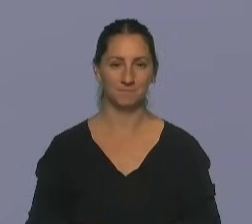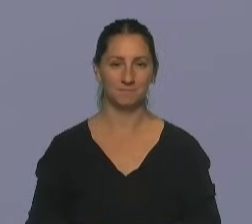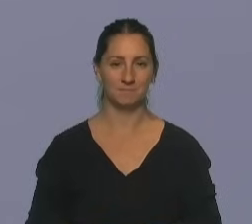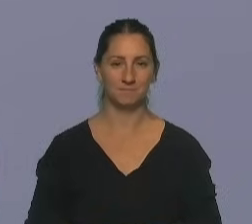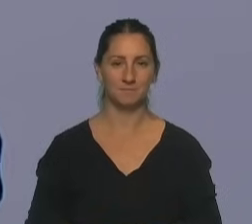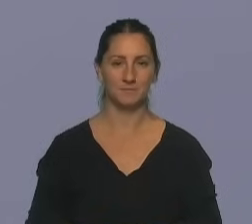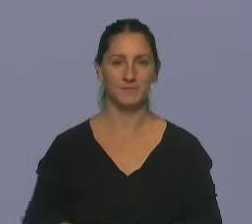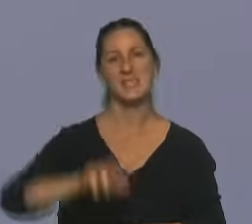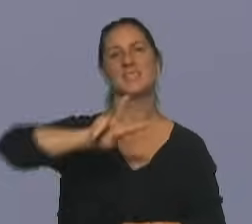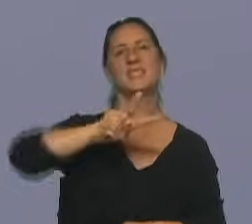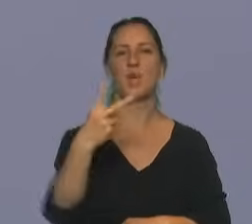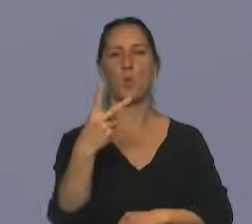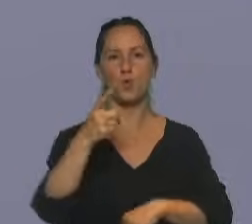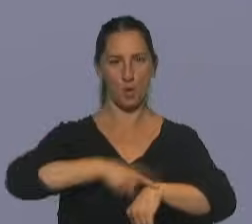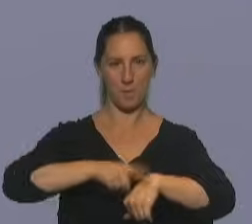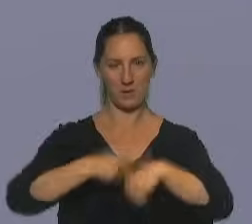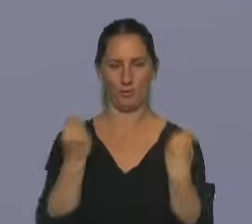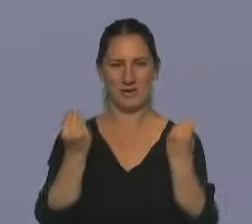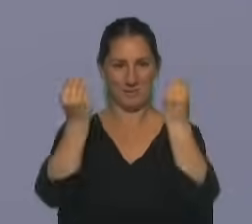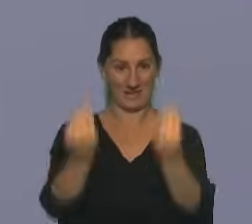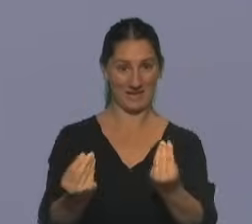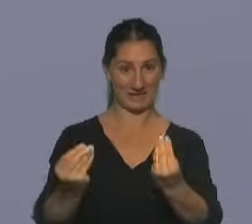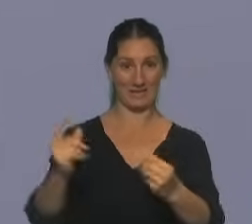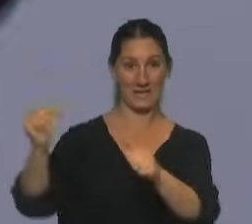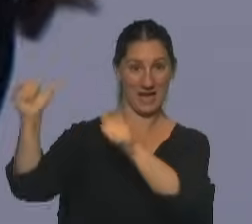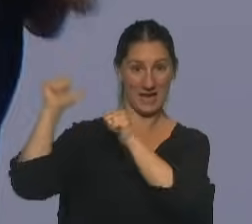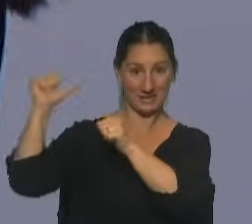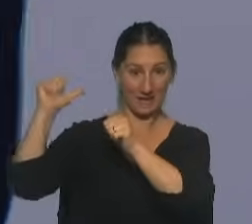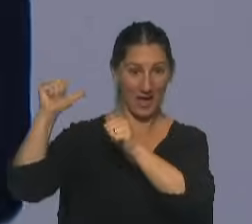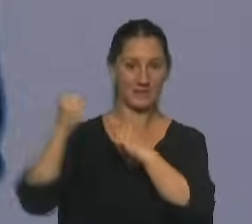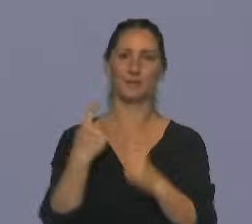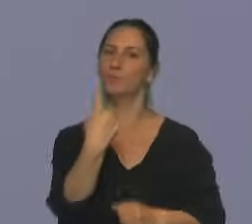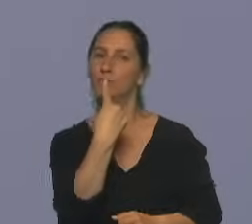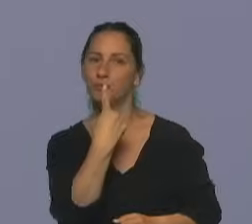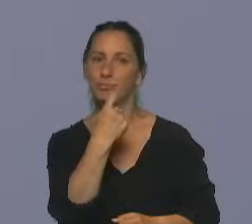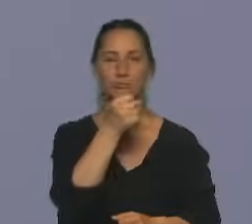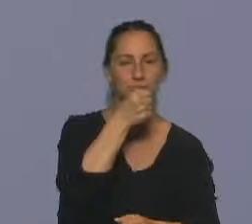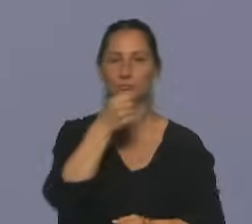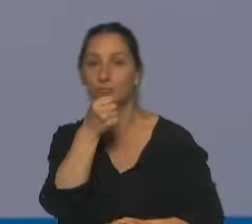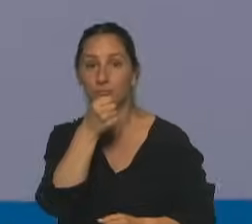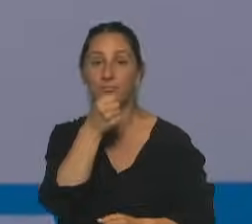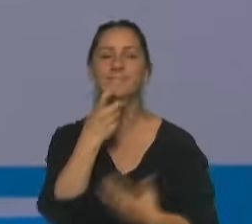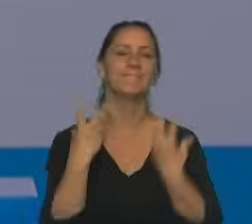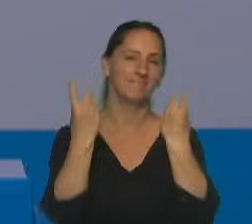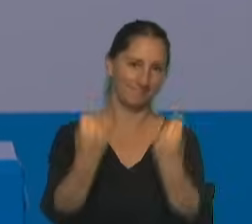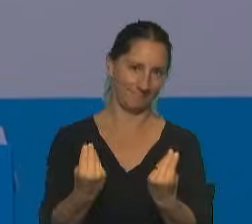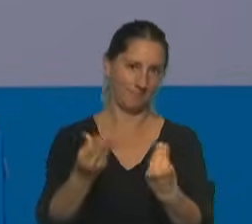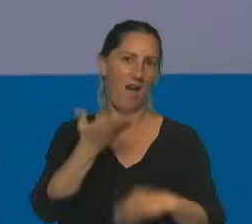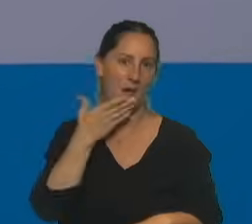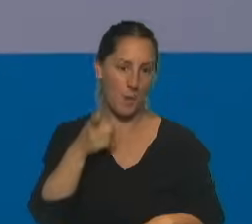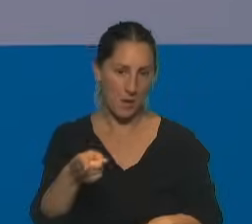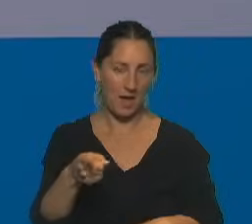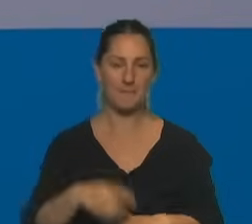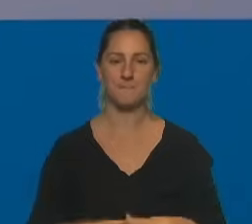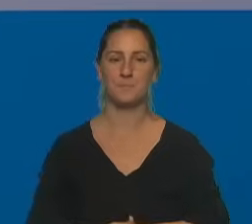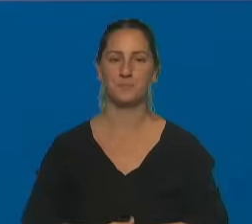segunda tanda de voceros que detrás de mí, a mis espaldas, están siendo otra vez los dos micrófonos, o sea, podríamos decir mecánica esta